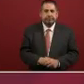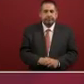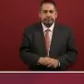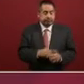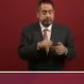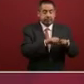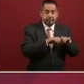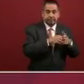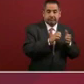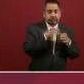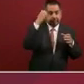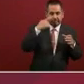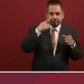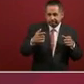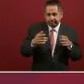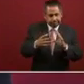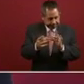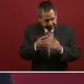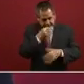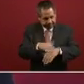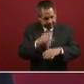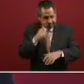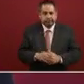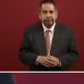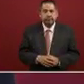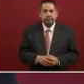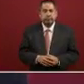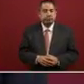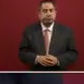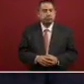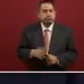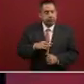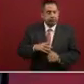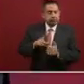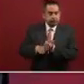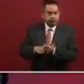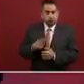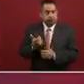a los expertos a tener más elementos hay un fondo